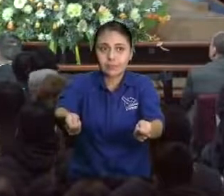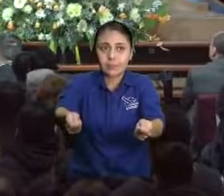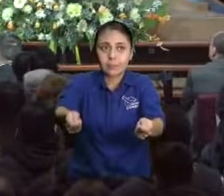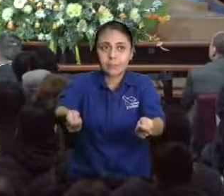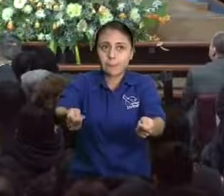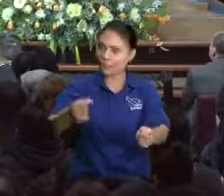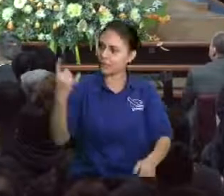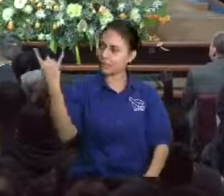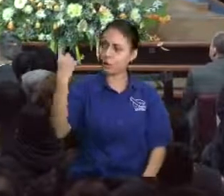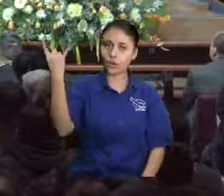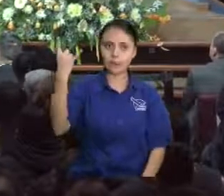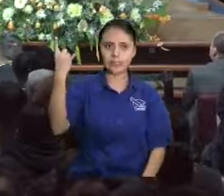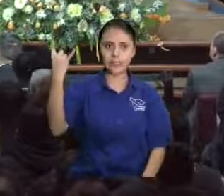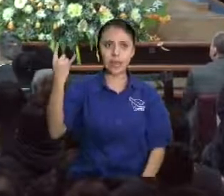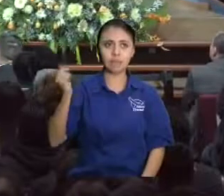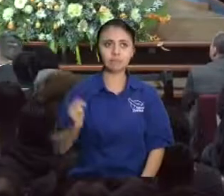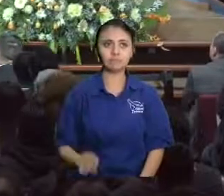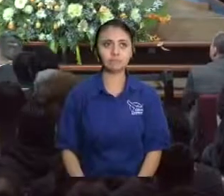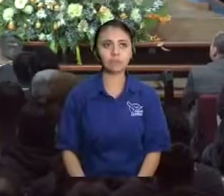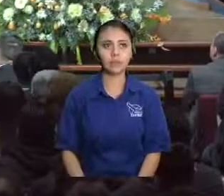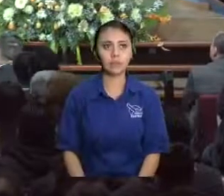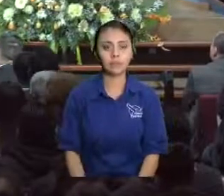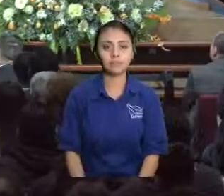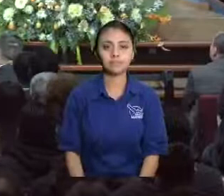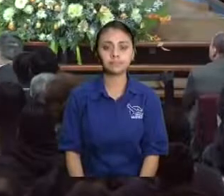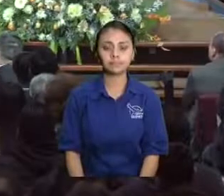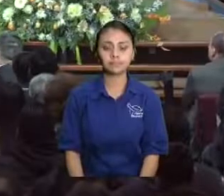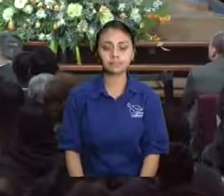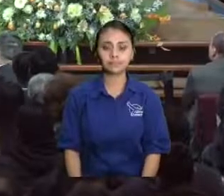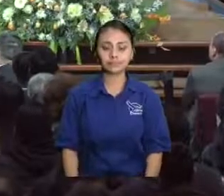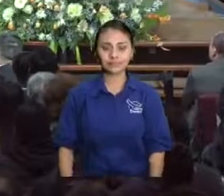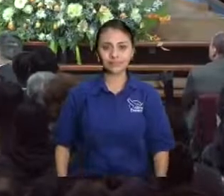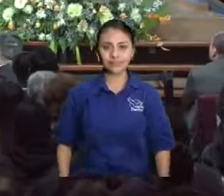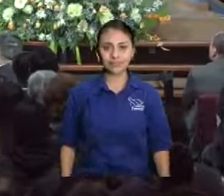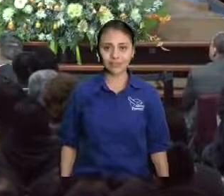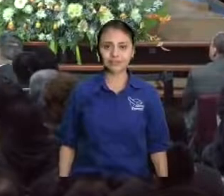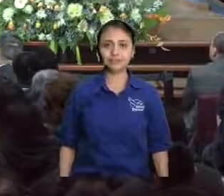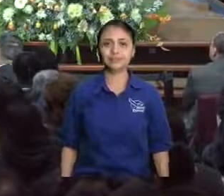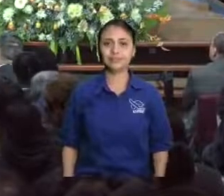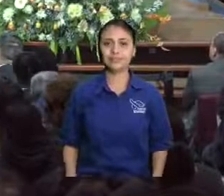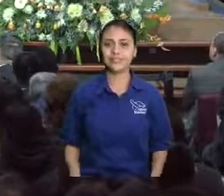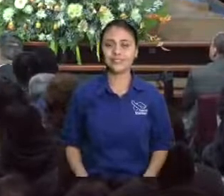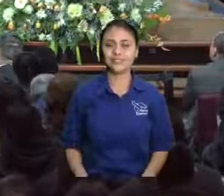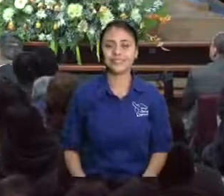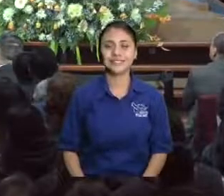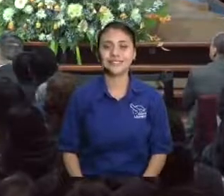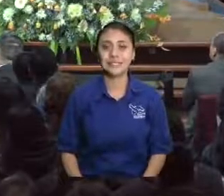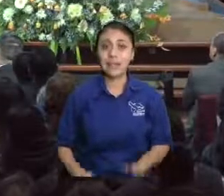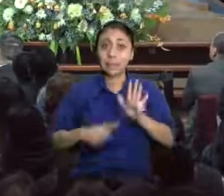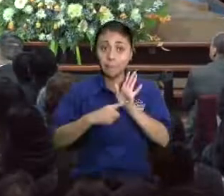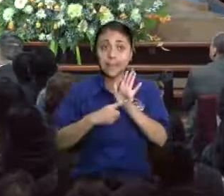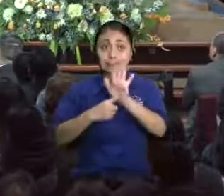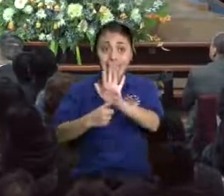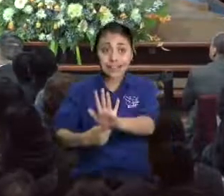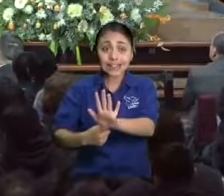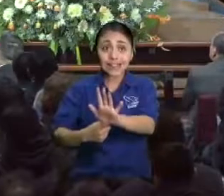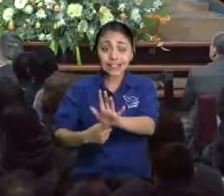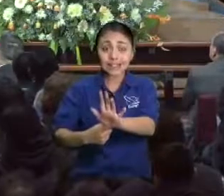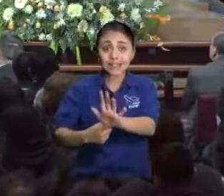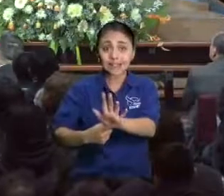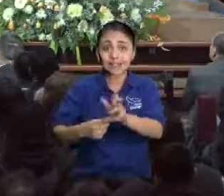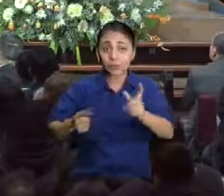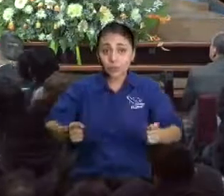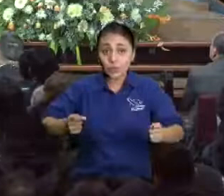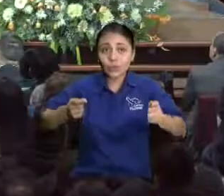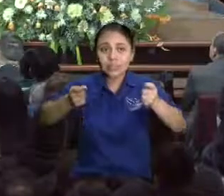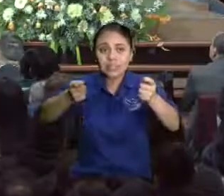La universidad, de no sé, no voy a decir qué universidad porque hay un montón y entonces se puede causar un poco de contienda porque unos van por una y otros van por otra,